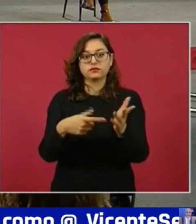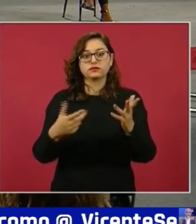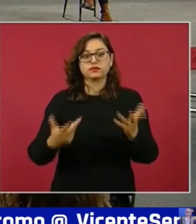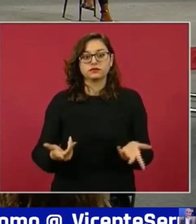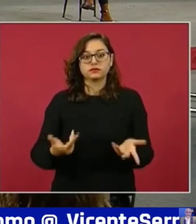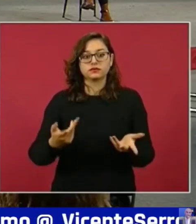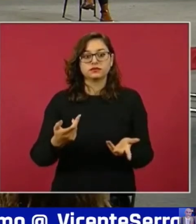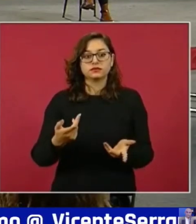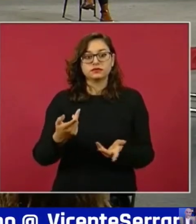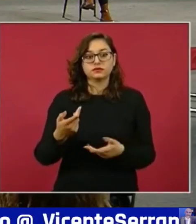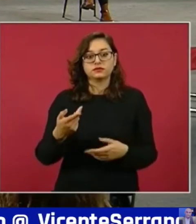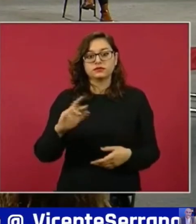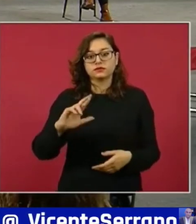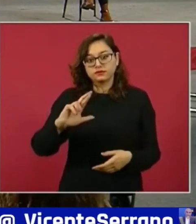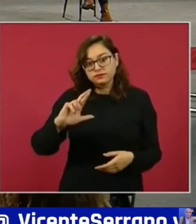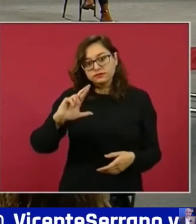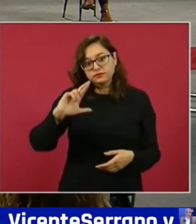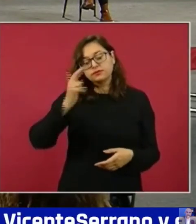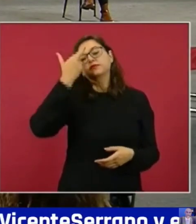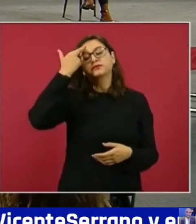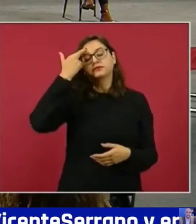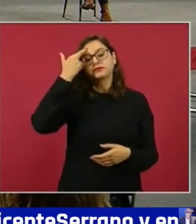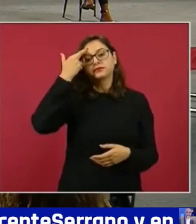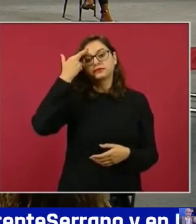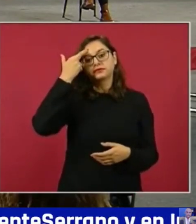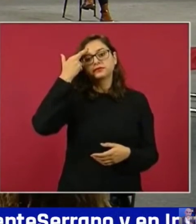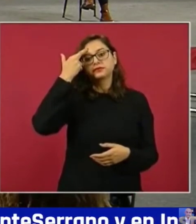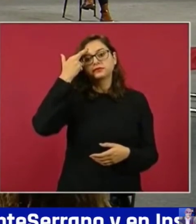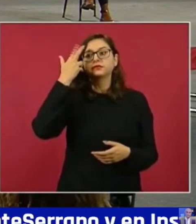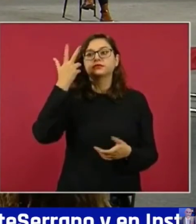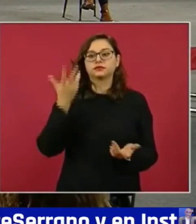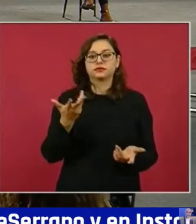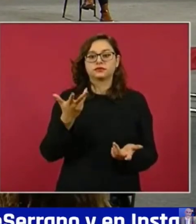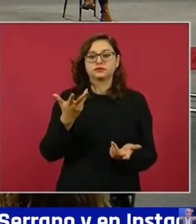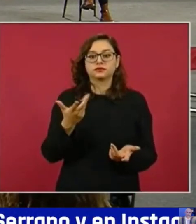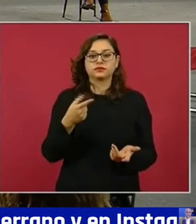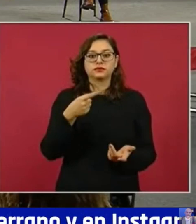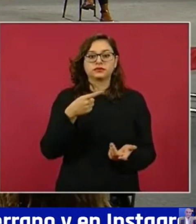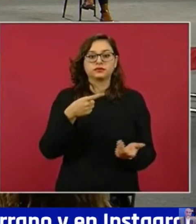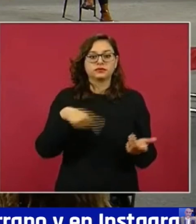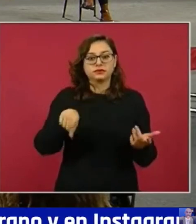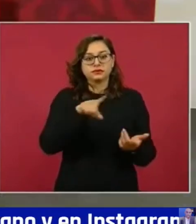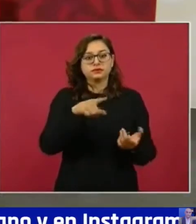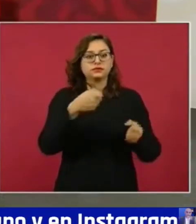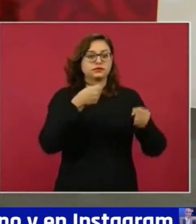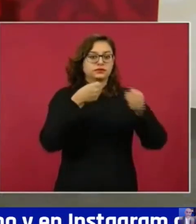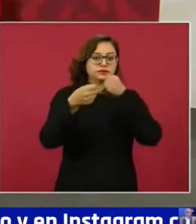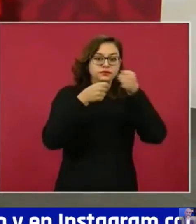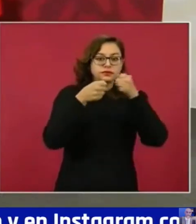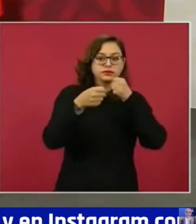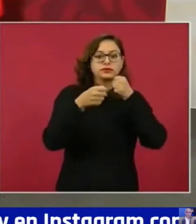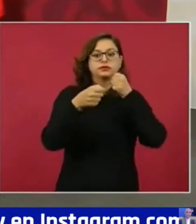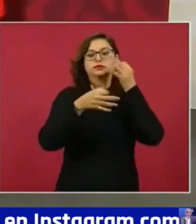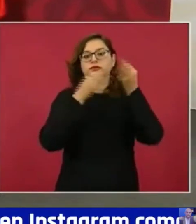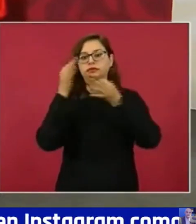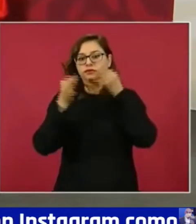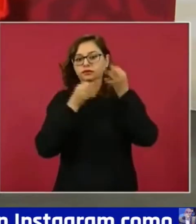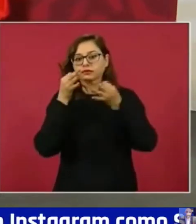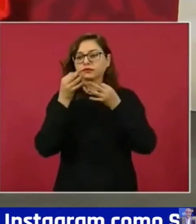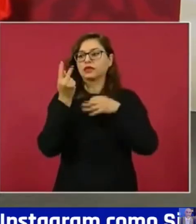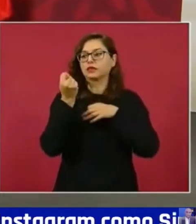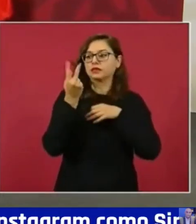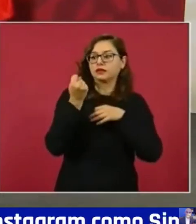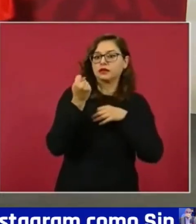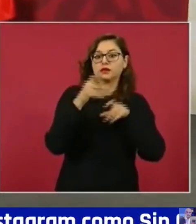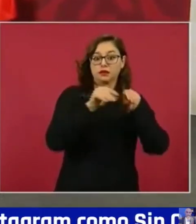porque ni modo que los medios de información convencionales, no todos, no, pero la mayoría no hablan